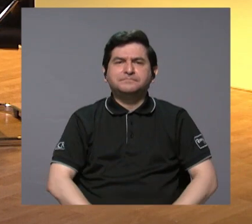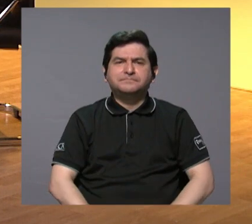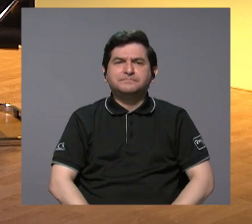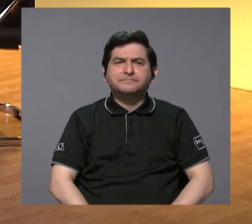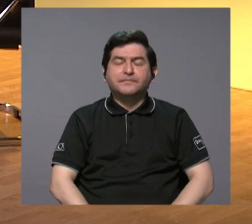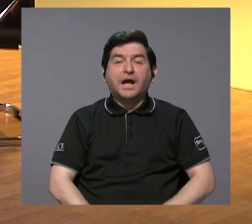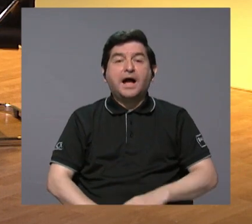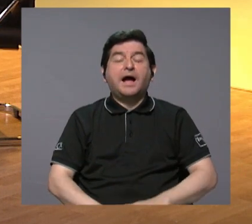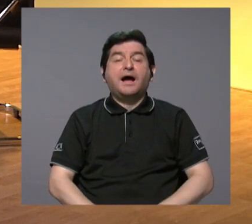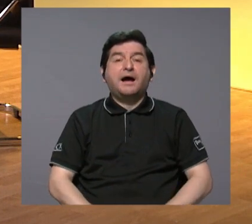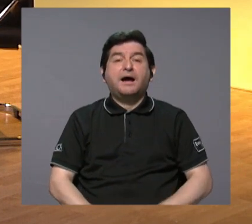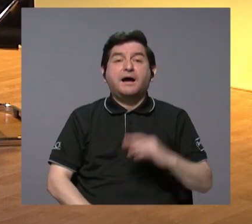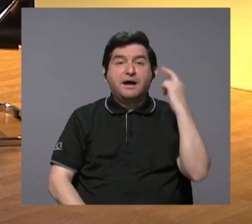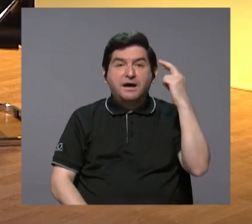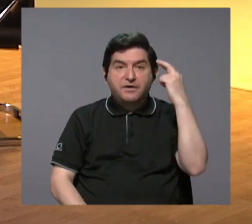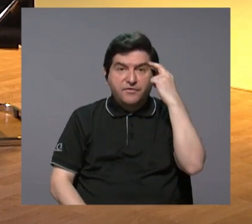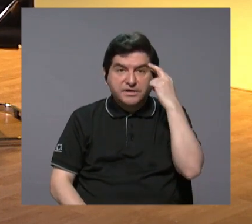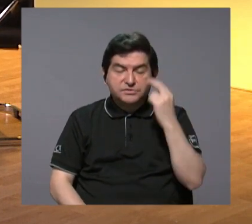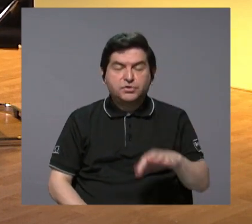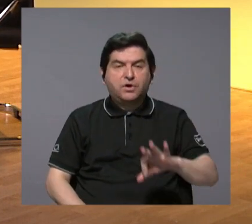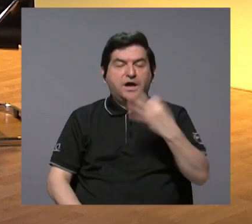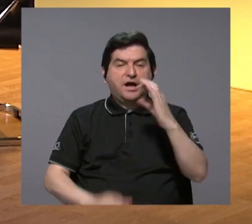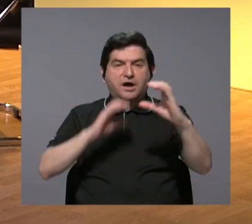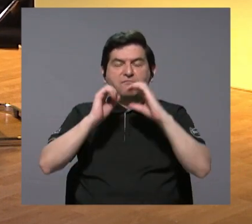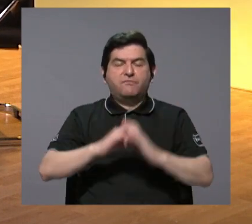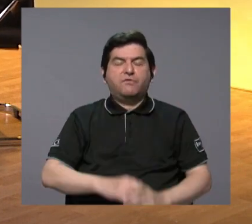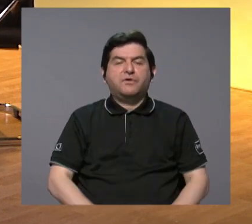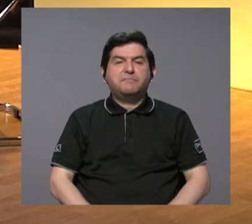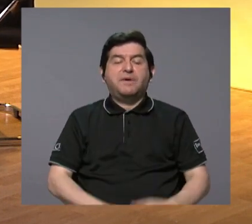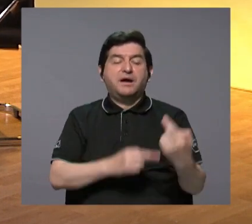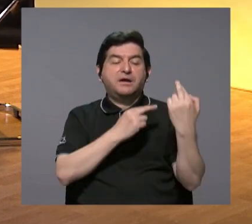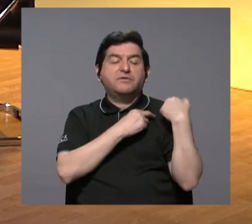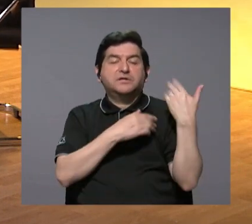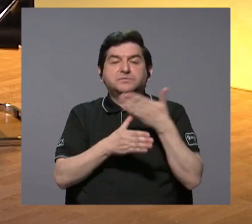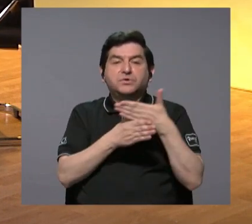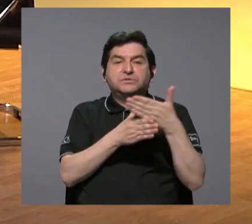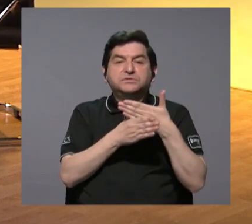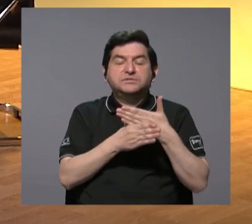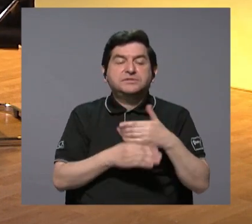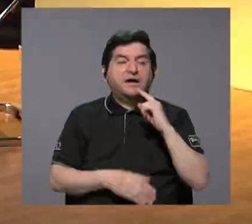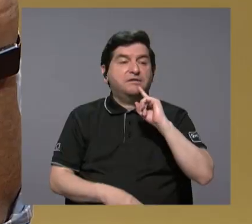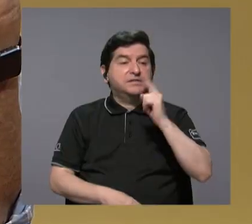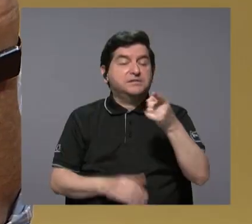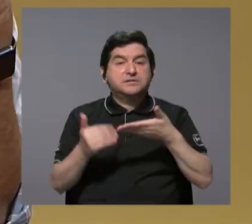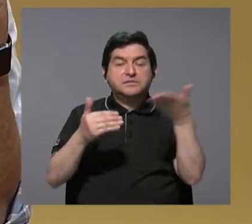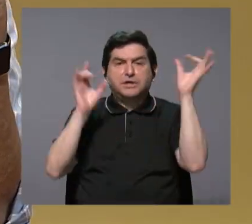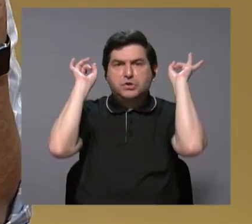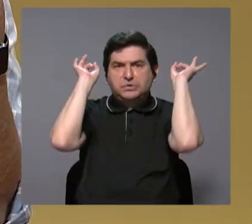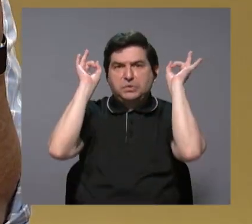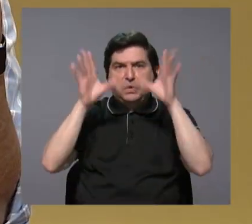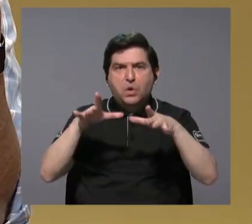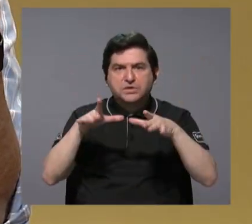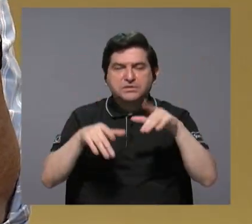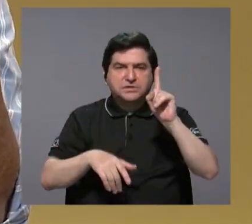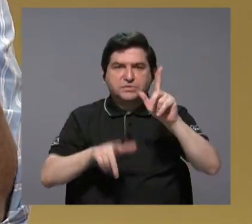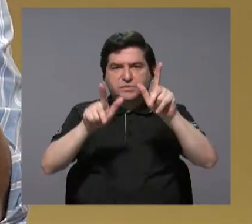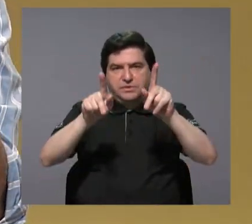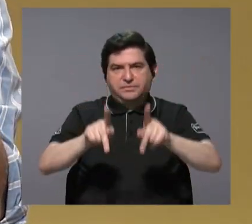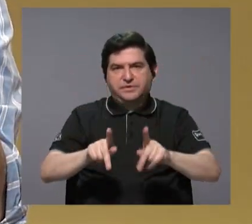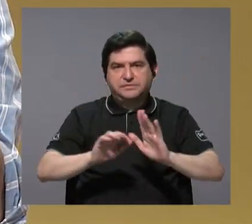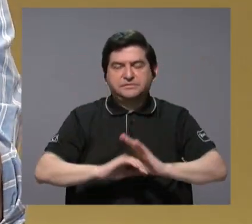so pena al medio de ser corresponsable con las barbaridades que diga el